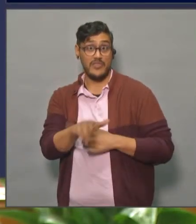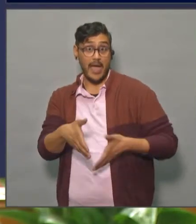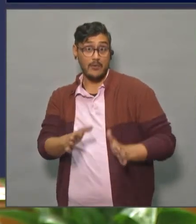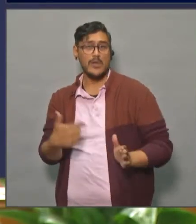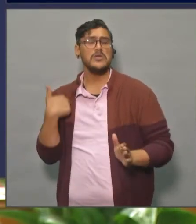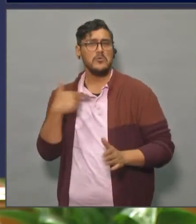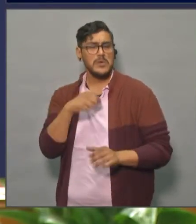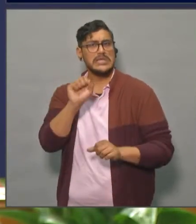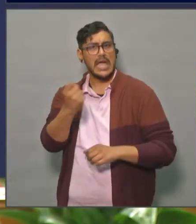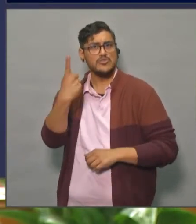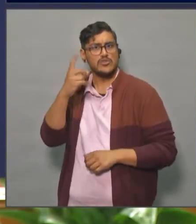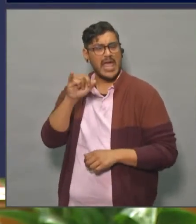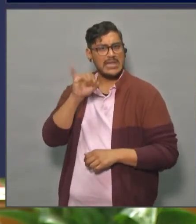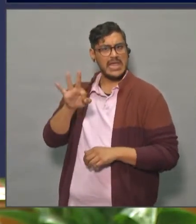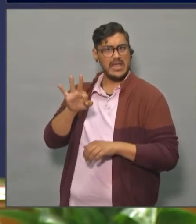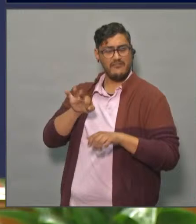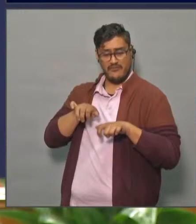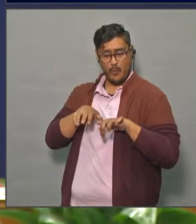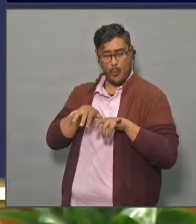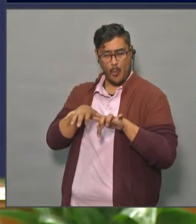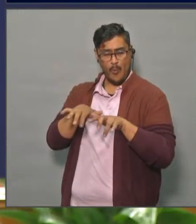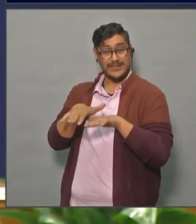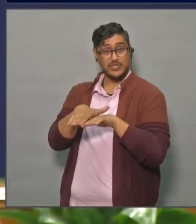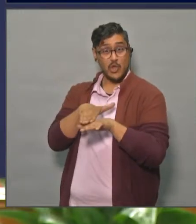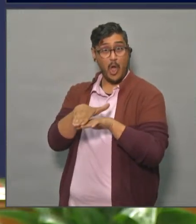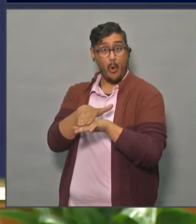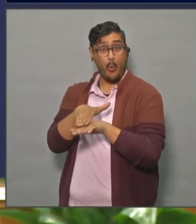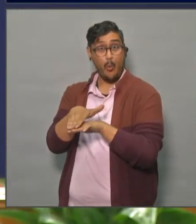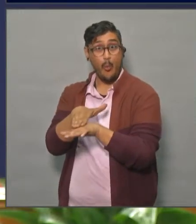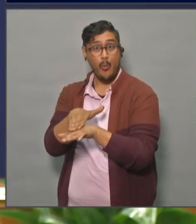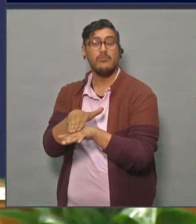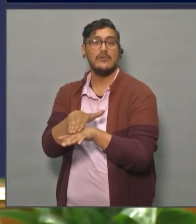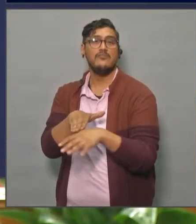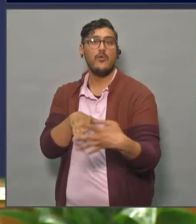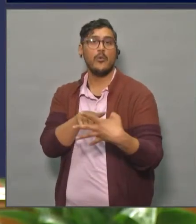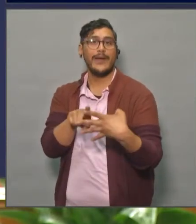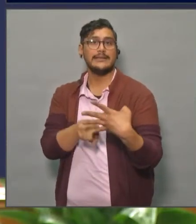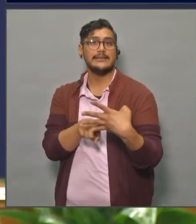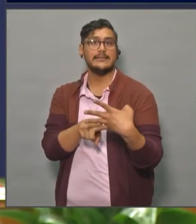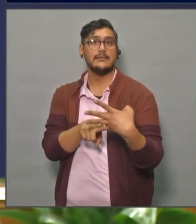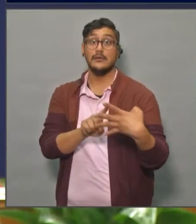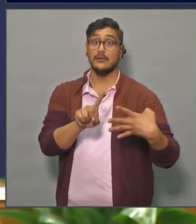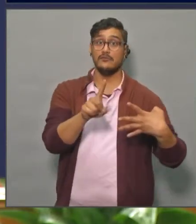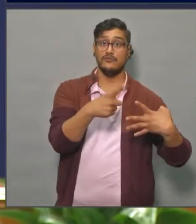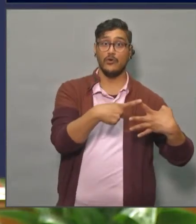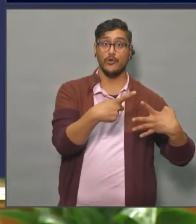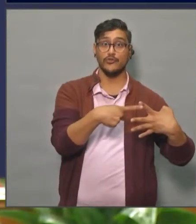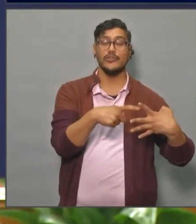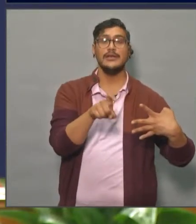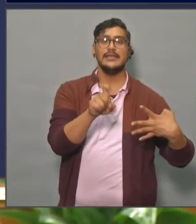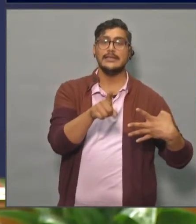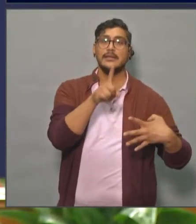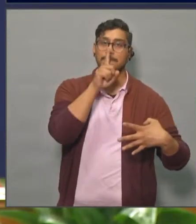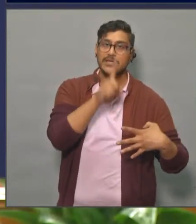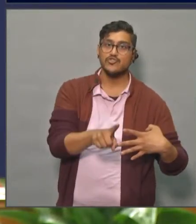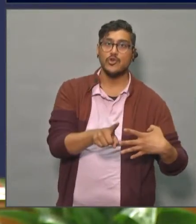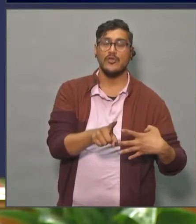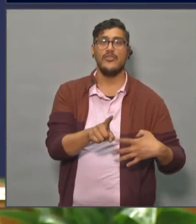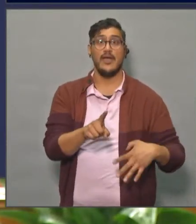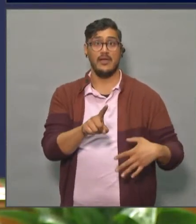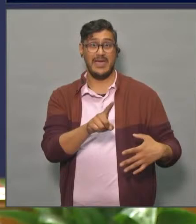de COVID-19, hay 4 medidas. Primero, buscaremos asegurarnos de que el promedio de